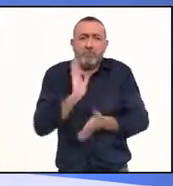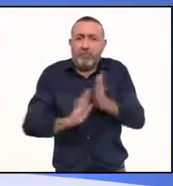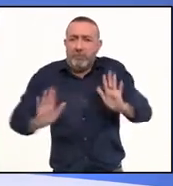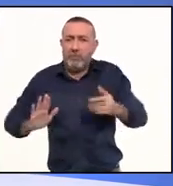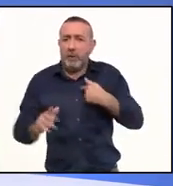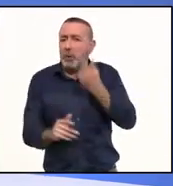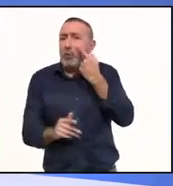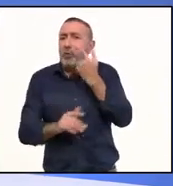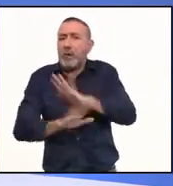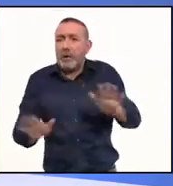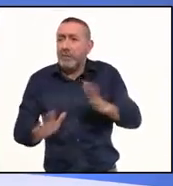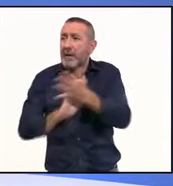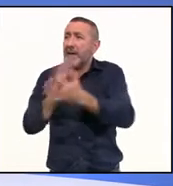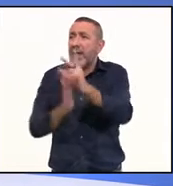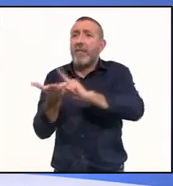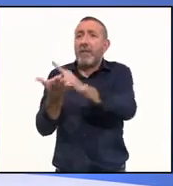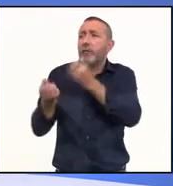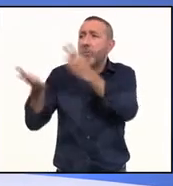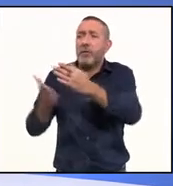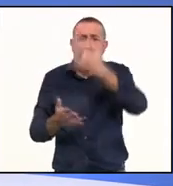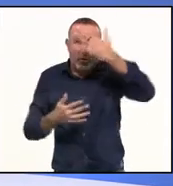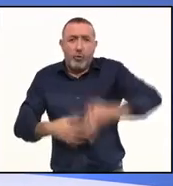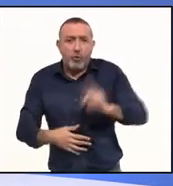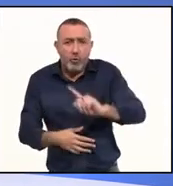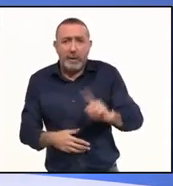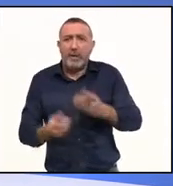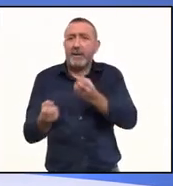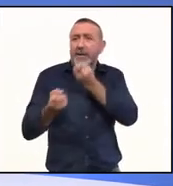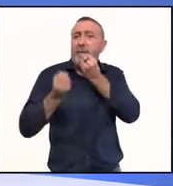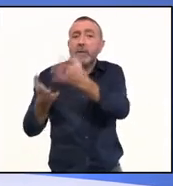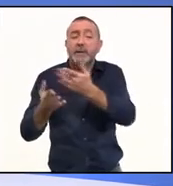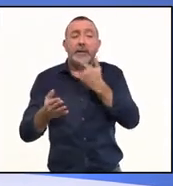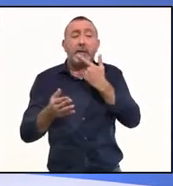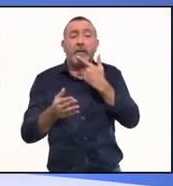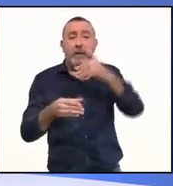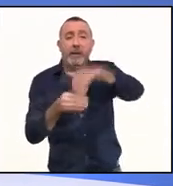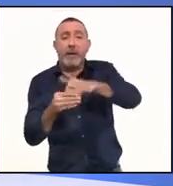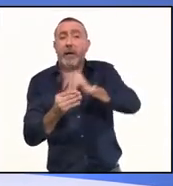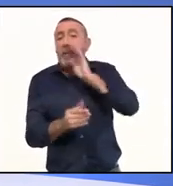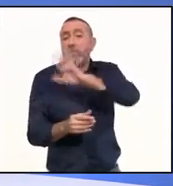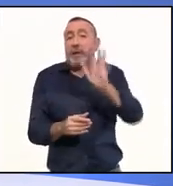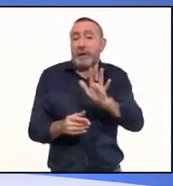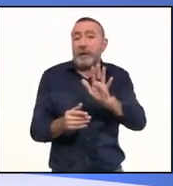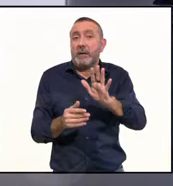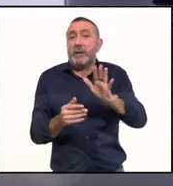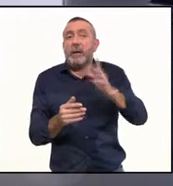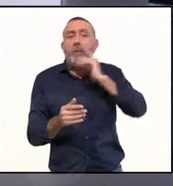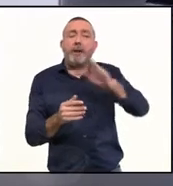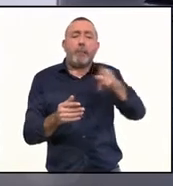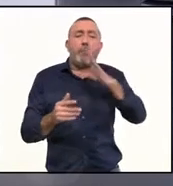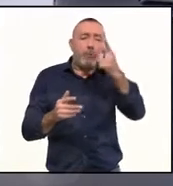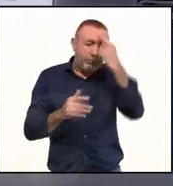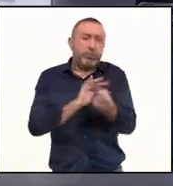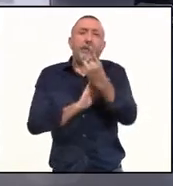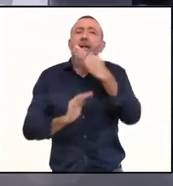no se cree en los datos no se cree en los mensajes lo achacan a entender la expresión a feministas y